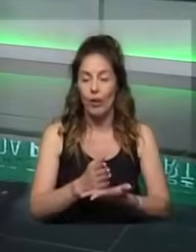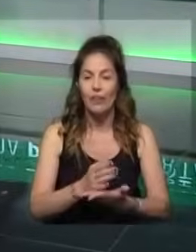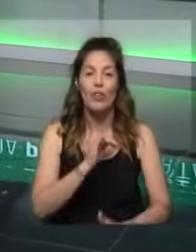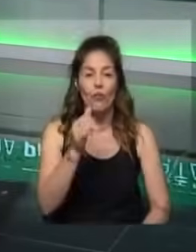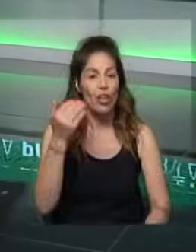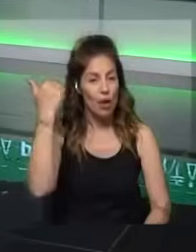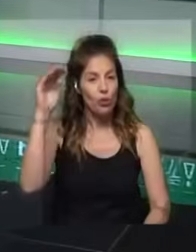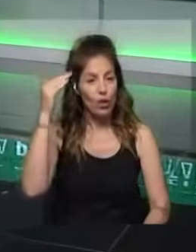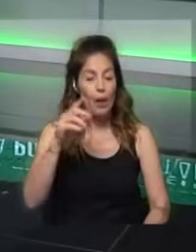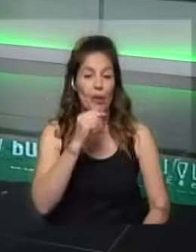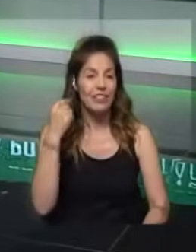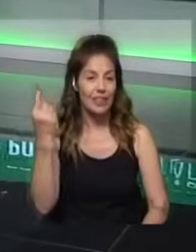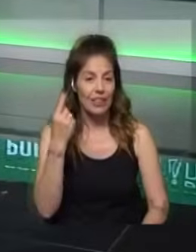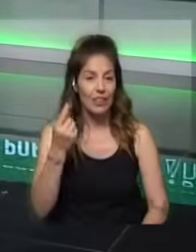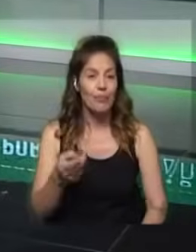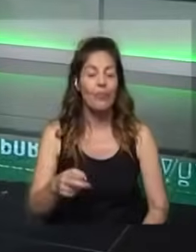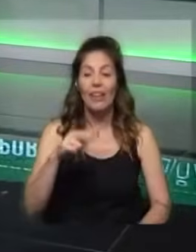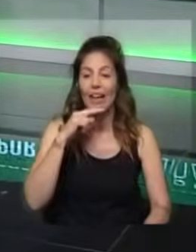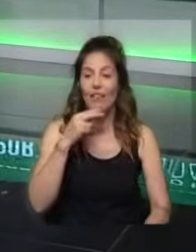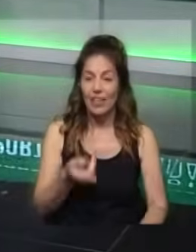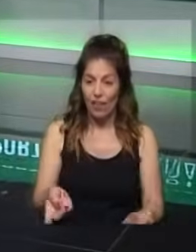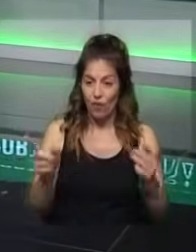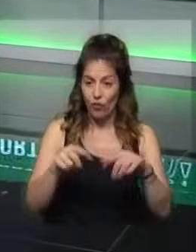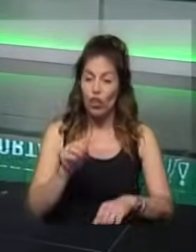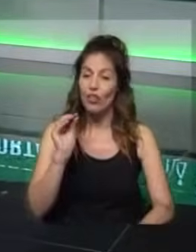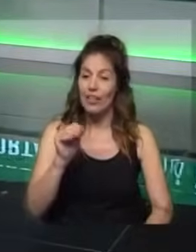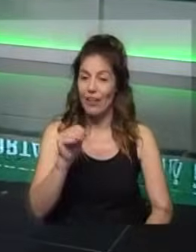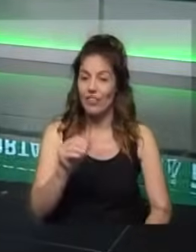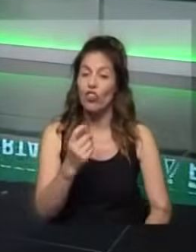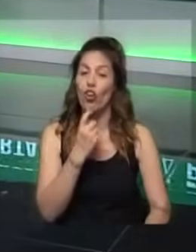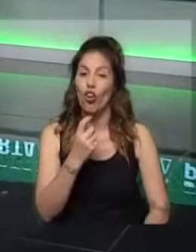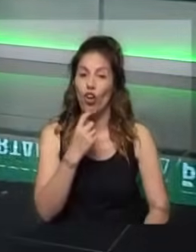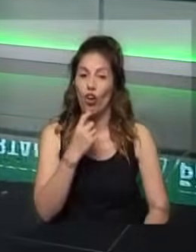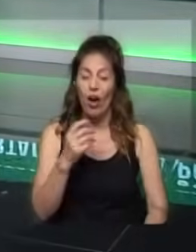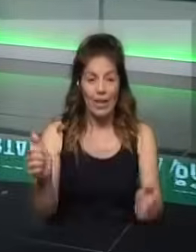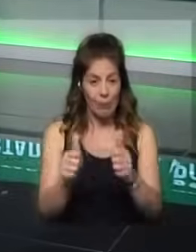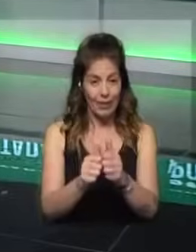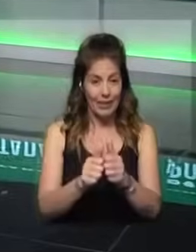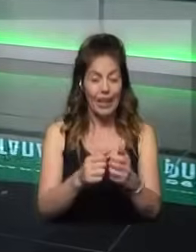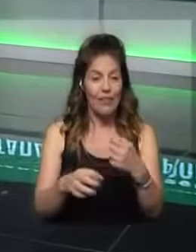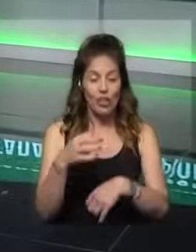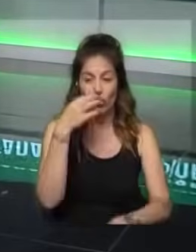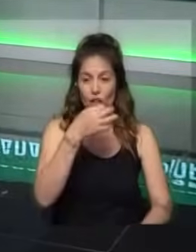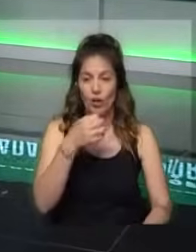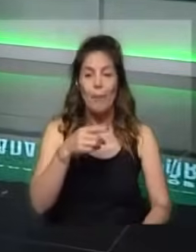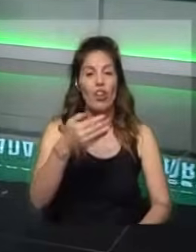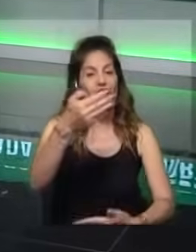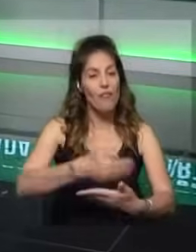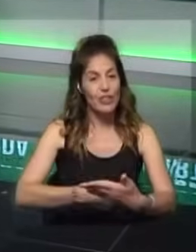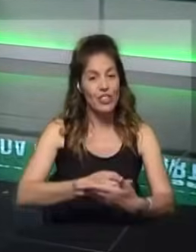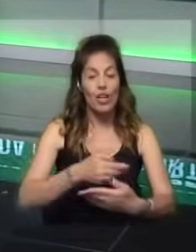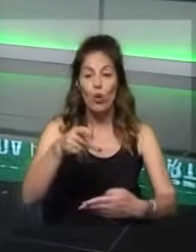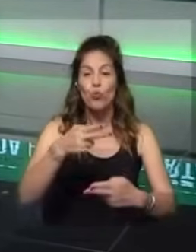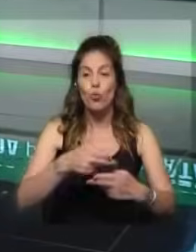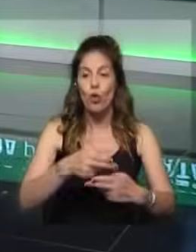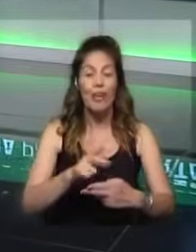de Interpol el viernes había reestablecido esta alerta roja a la pareja del narcotraficante sin embargo la ficha con su nombre sigue sin aparecer